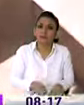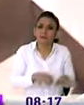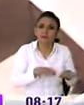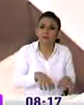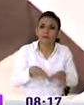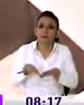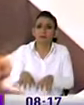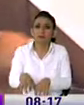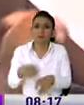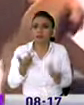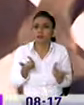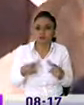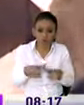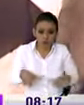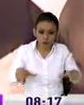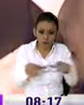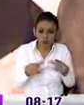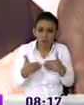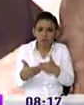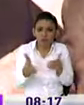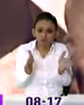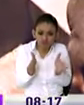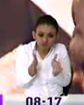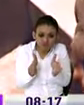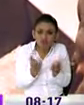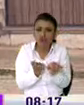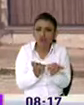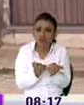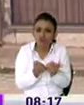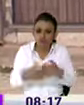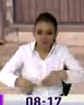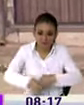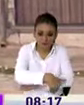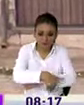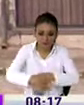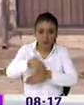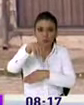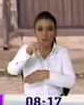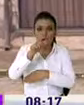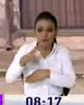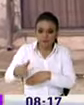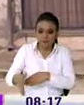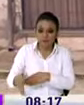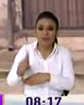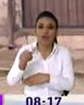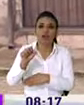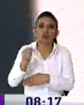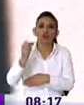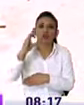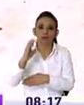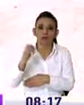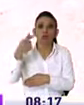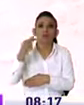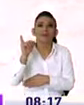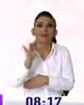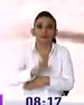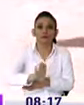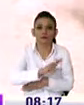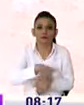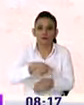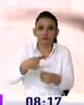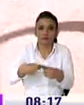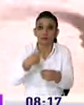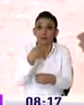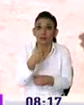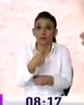no conocen otro lugar que estas 4 paredes, ubicadas en la calle Cua y Miguel Acosta en Guamaní. A decir de los vecinos, es porque